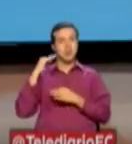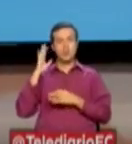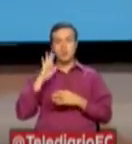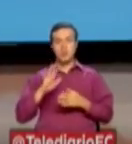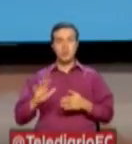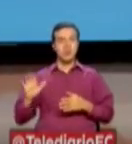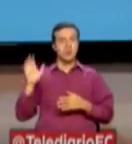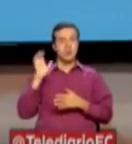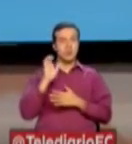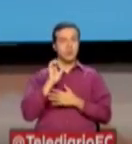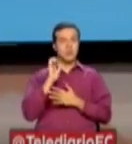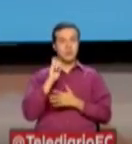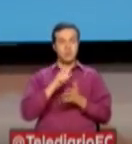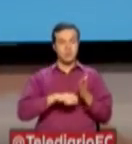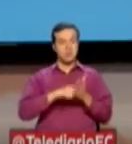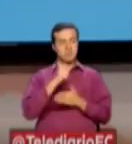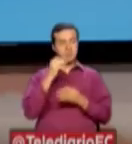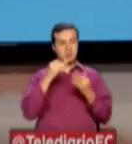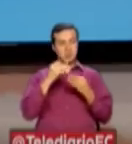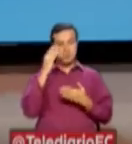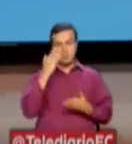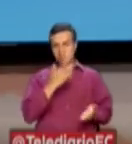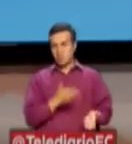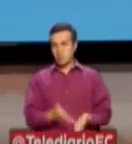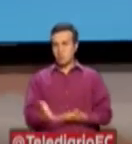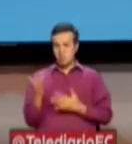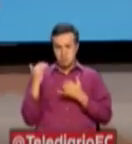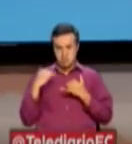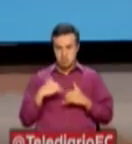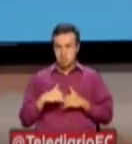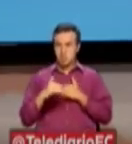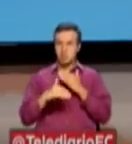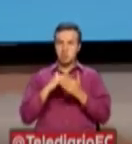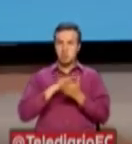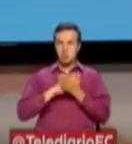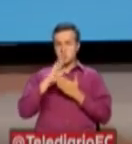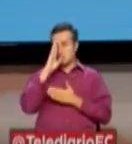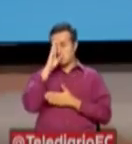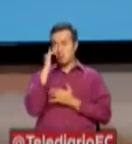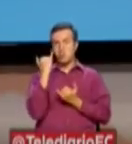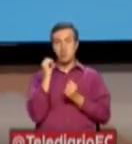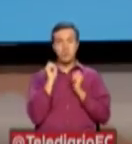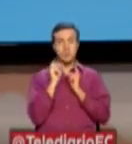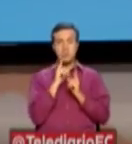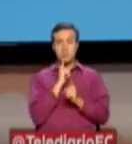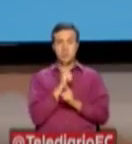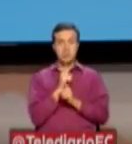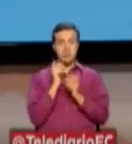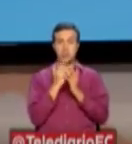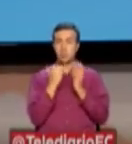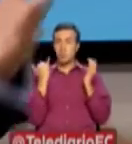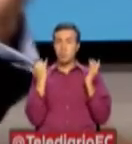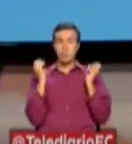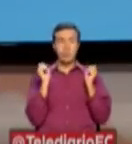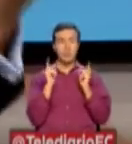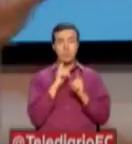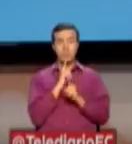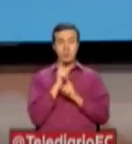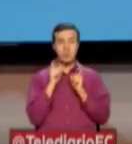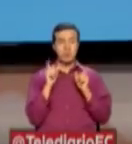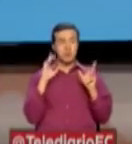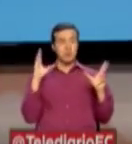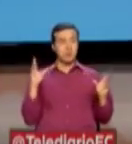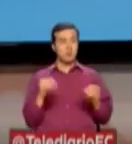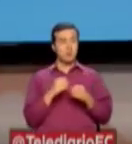país procedemos a dar paso al juicio político para que se continúe transparentando todo y hoy es una gran oportunidad una gran oportunidad para que todo lo que he escuchado